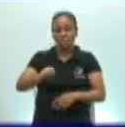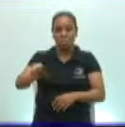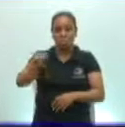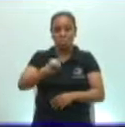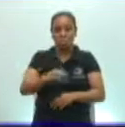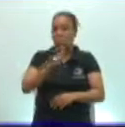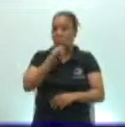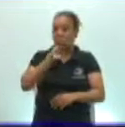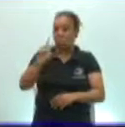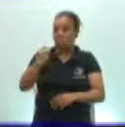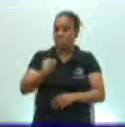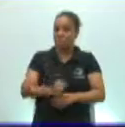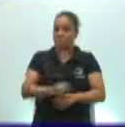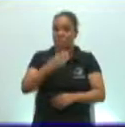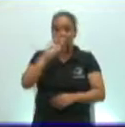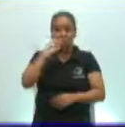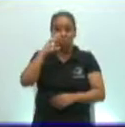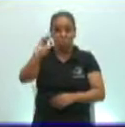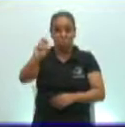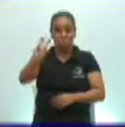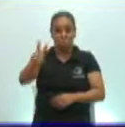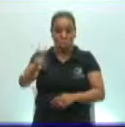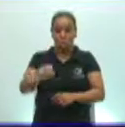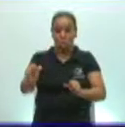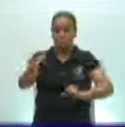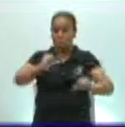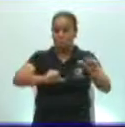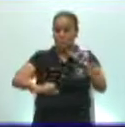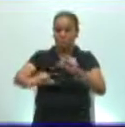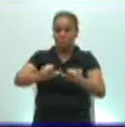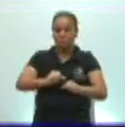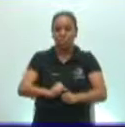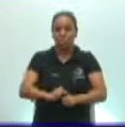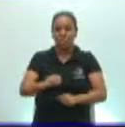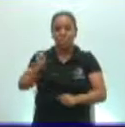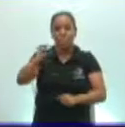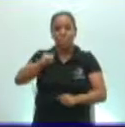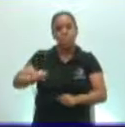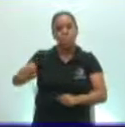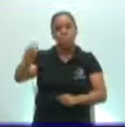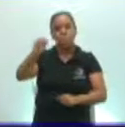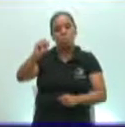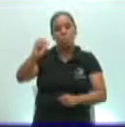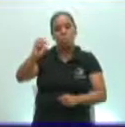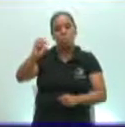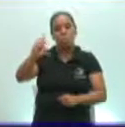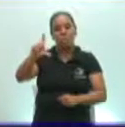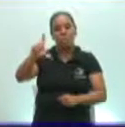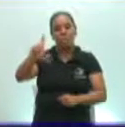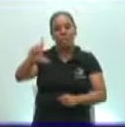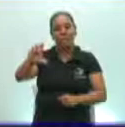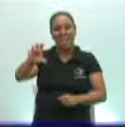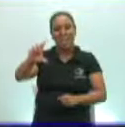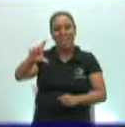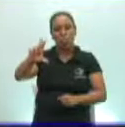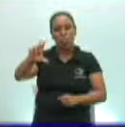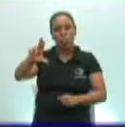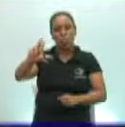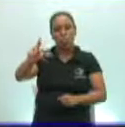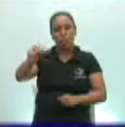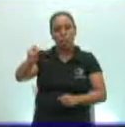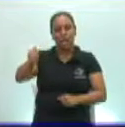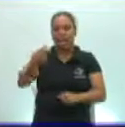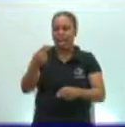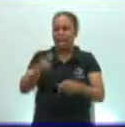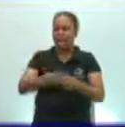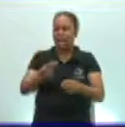decir entonces que el dioxígeno es una sustancia molecular. Recordemos entonces a qué llamamos sustancias